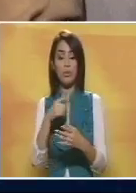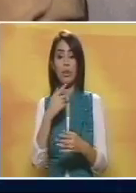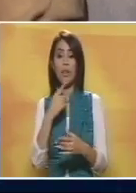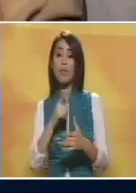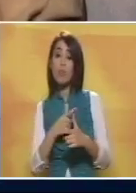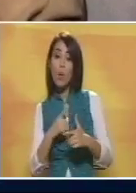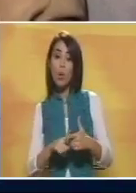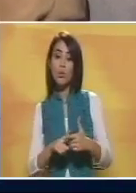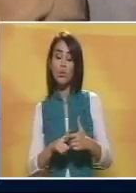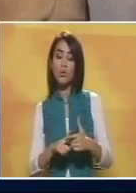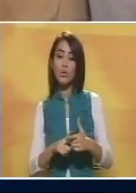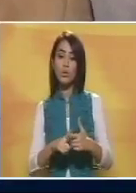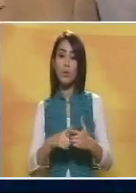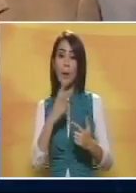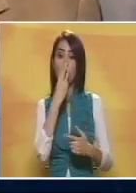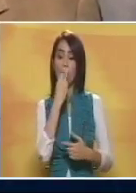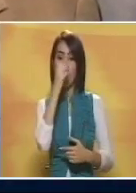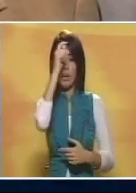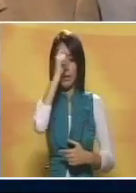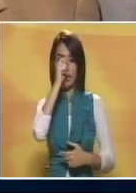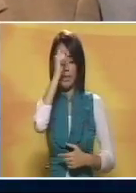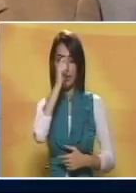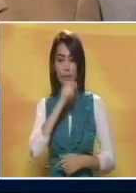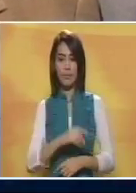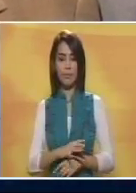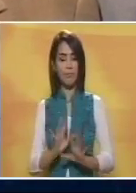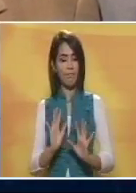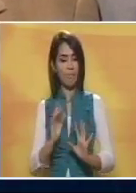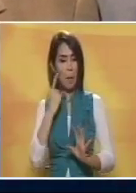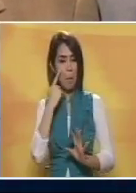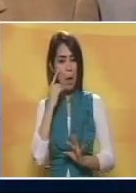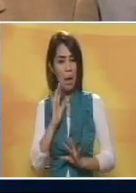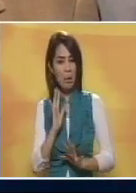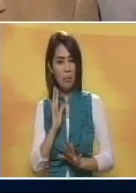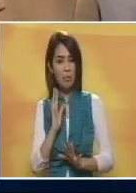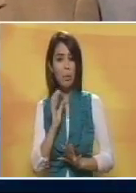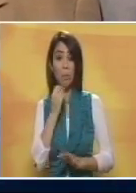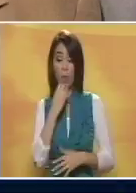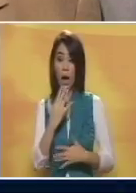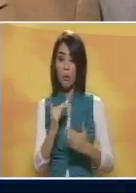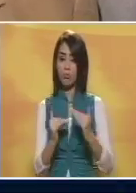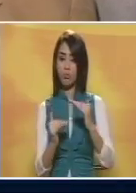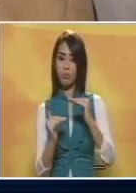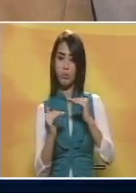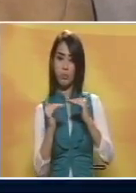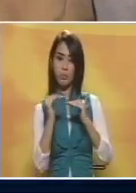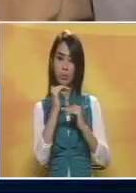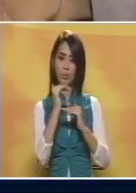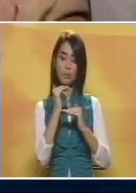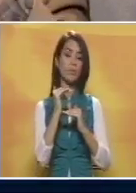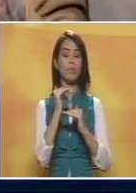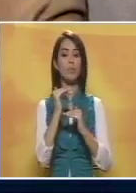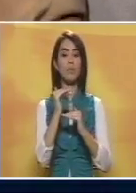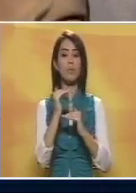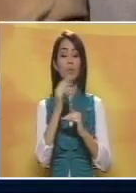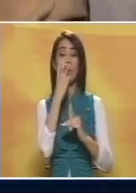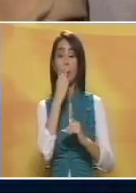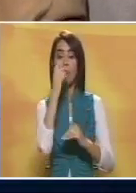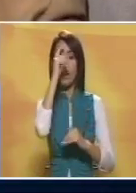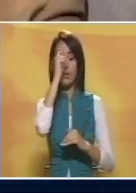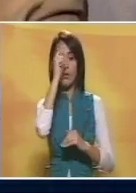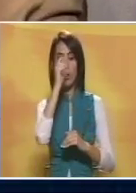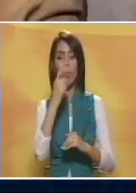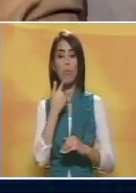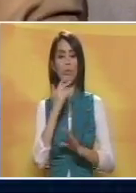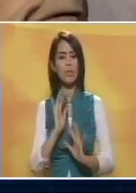ahí Falcón empieza a tener cierta ventaja. Ahí Falcón, cuando metes dispuestos y no